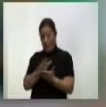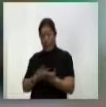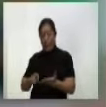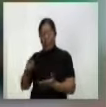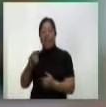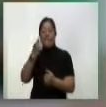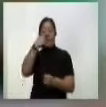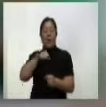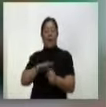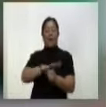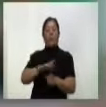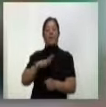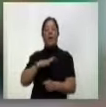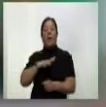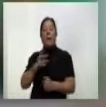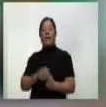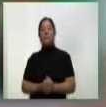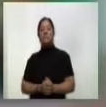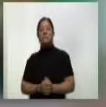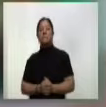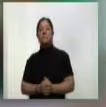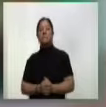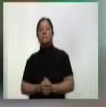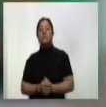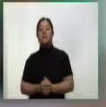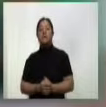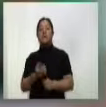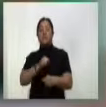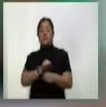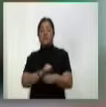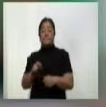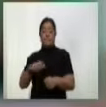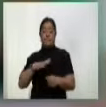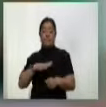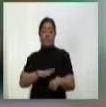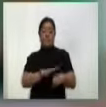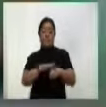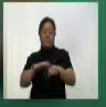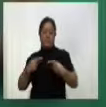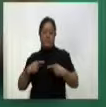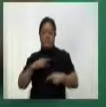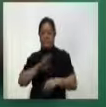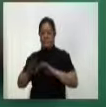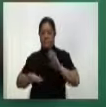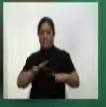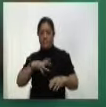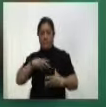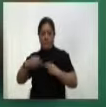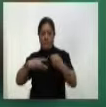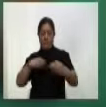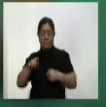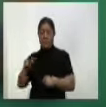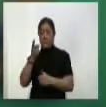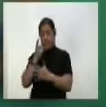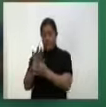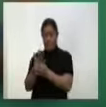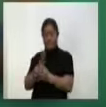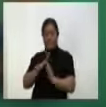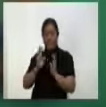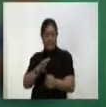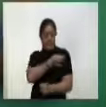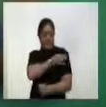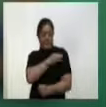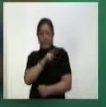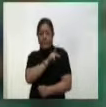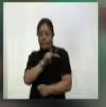esto en el marco de 17 semanas a la baja en contagios y decesos por esta enfermedad. El titular del Ejecutivo Federal informó que ya se concluyó la vacunación de